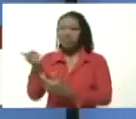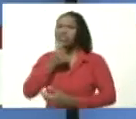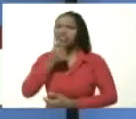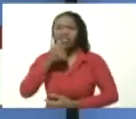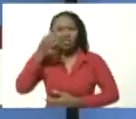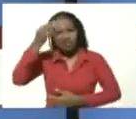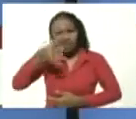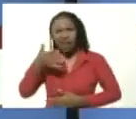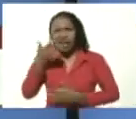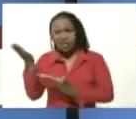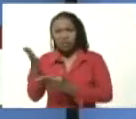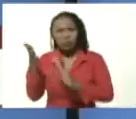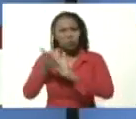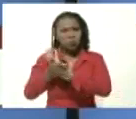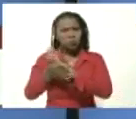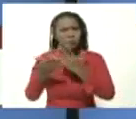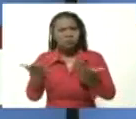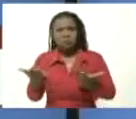cree?